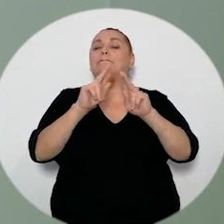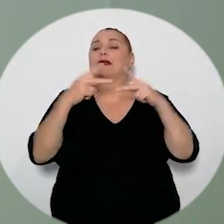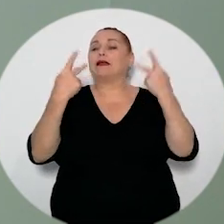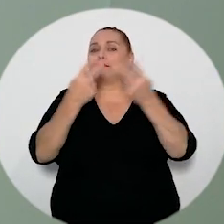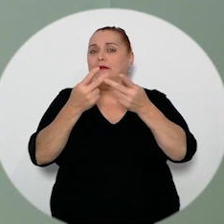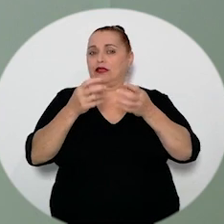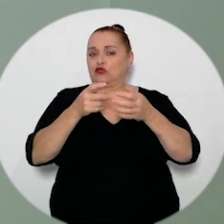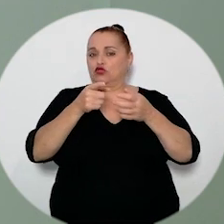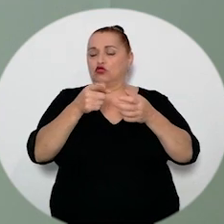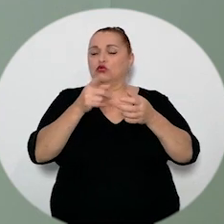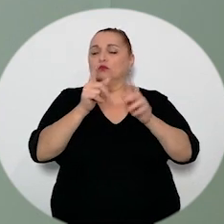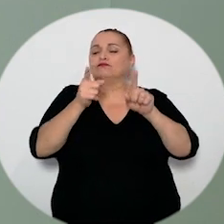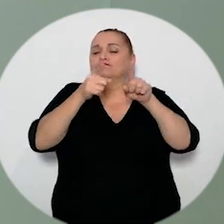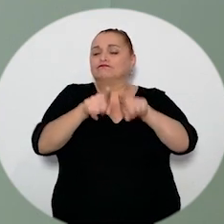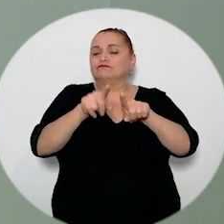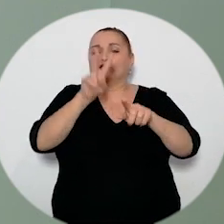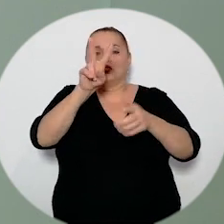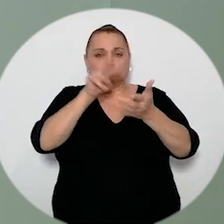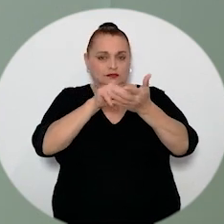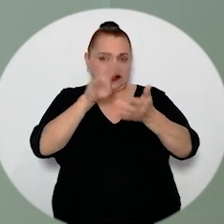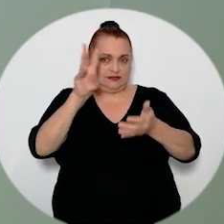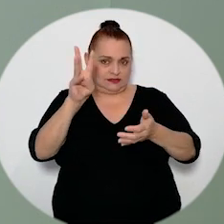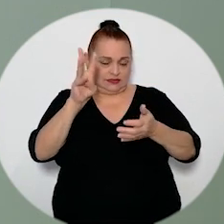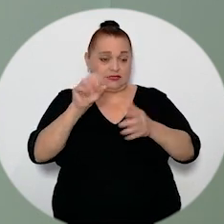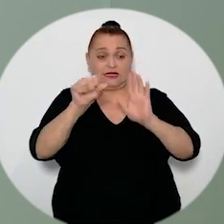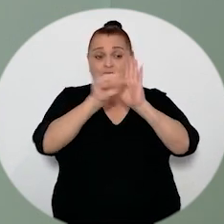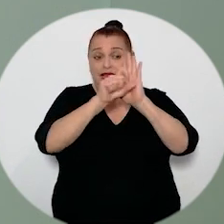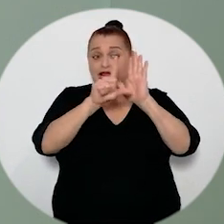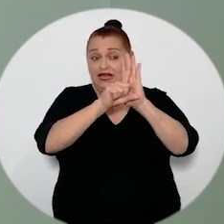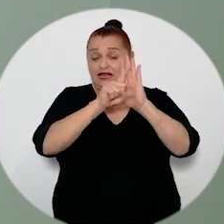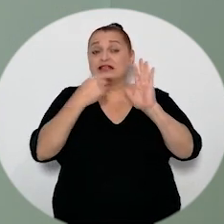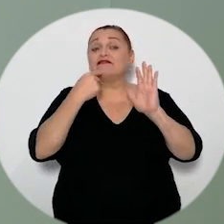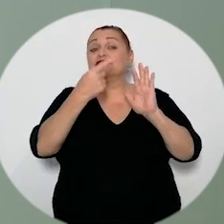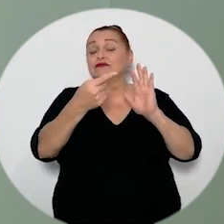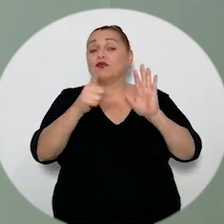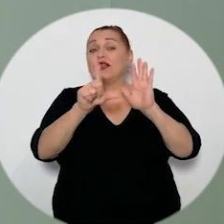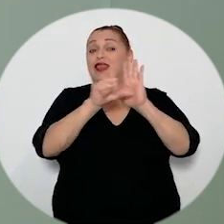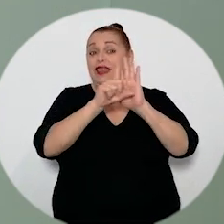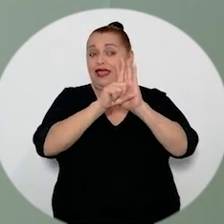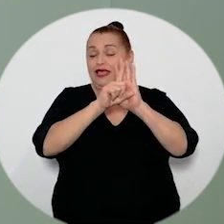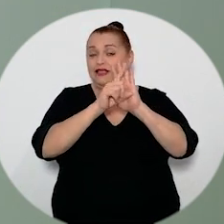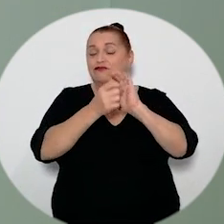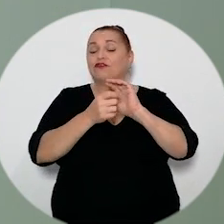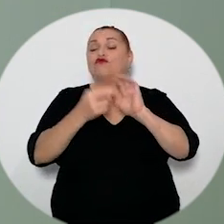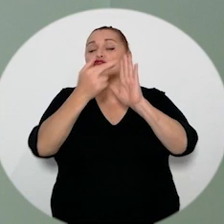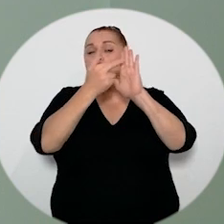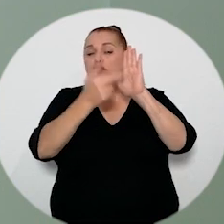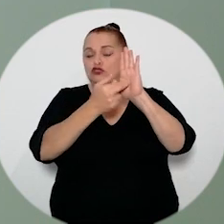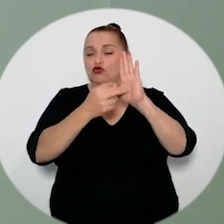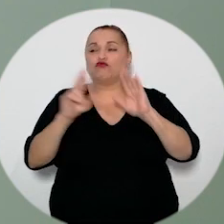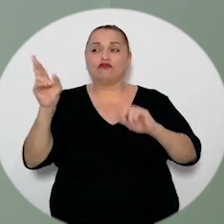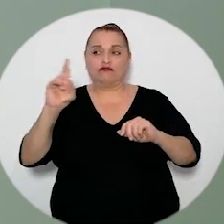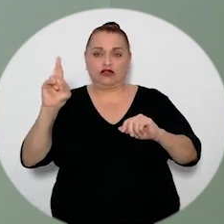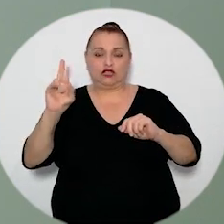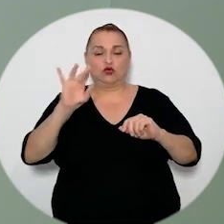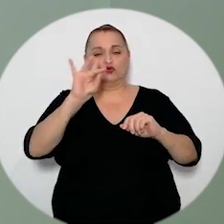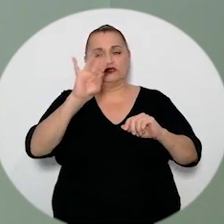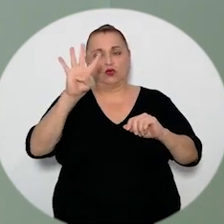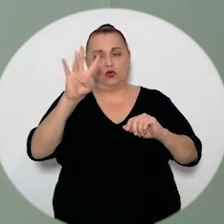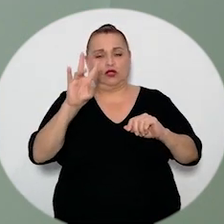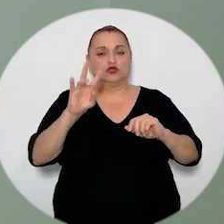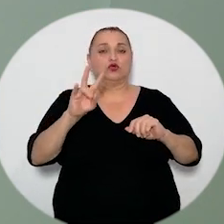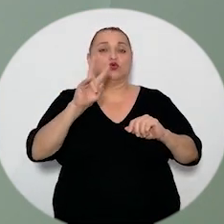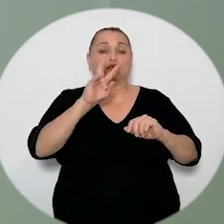cual finalmente se produjo en 2006, cuando la Asamblea Legislativa emitió la Ley sobre Regulación del Referéndum, número